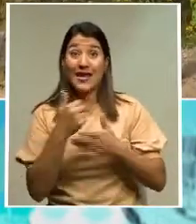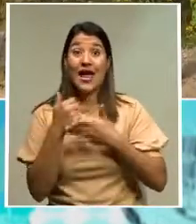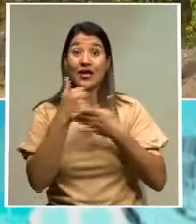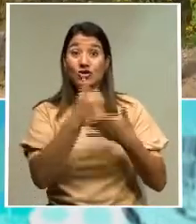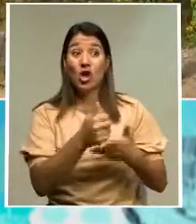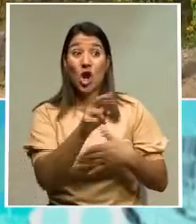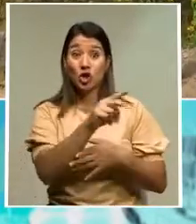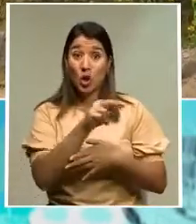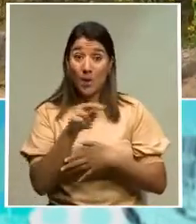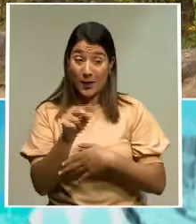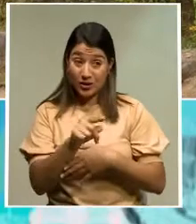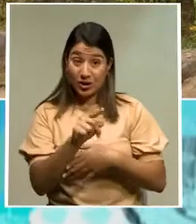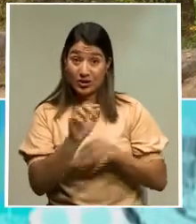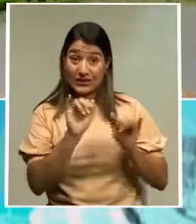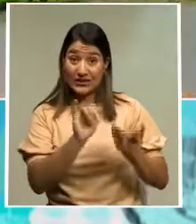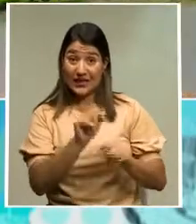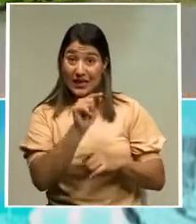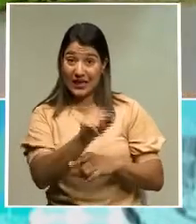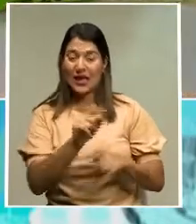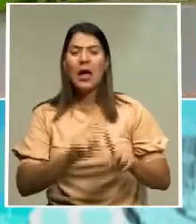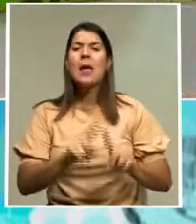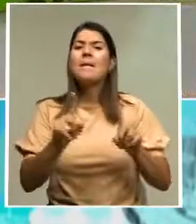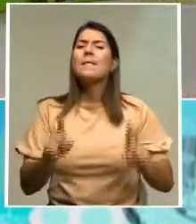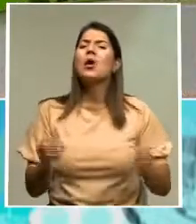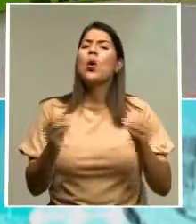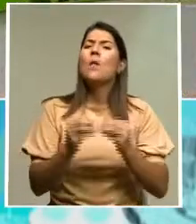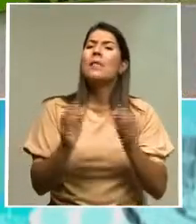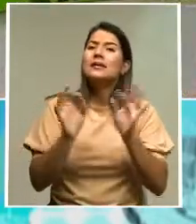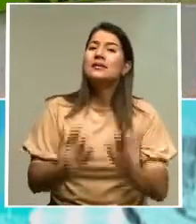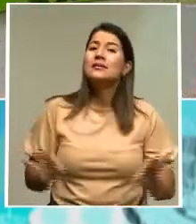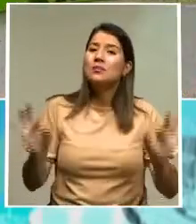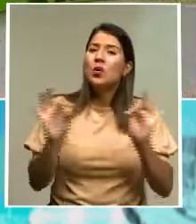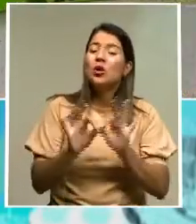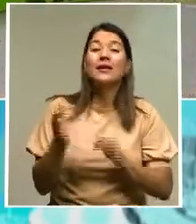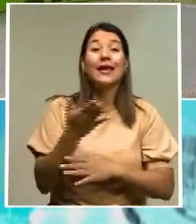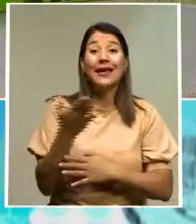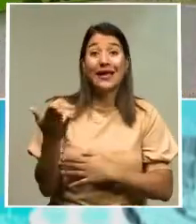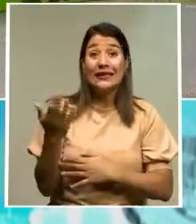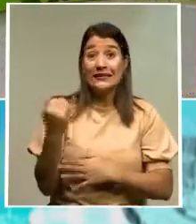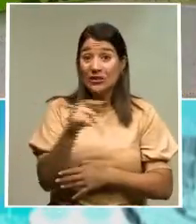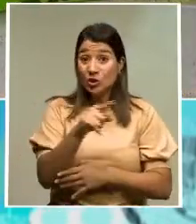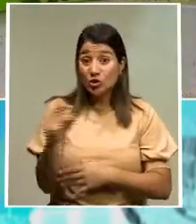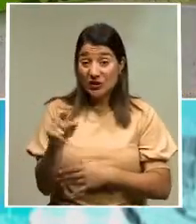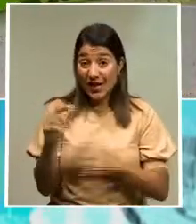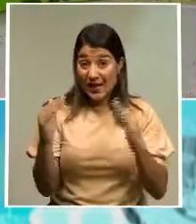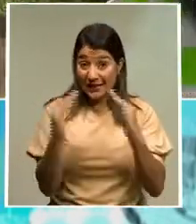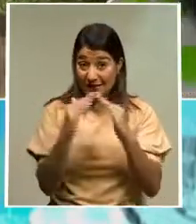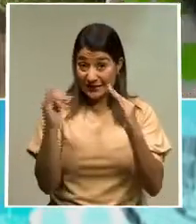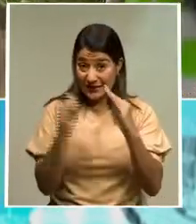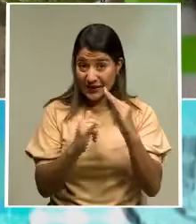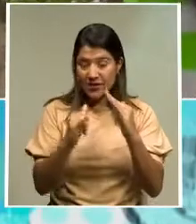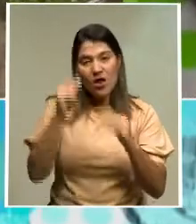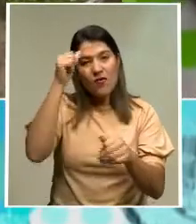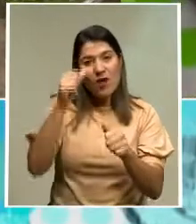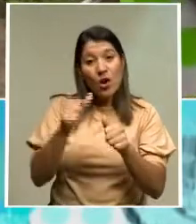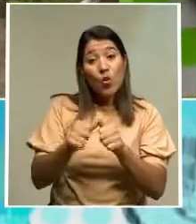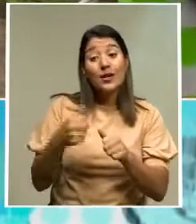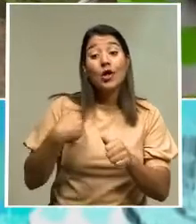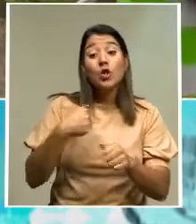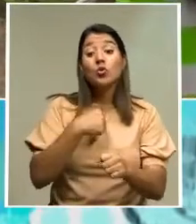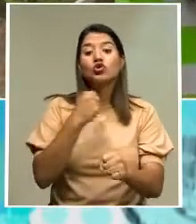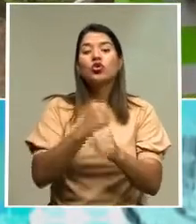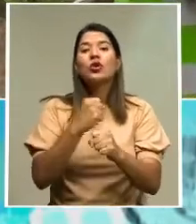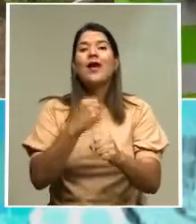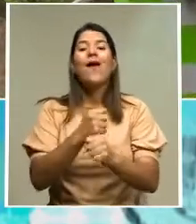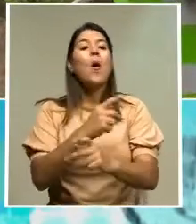encuentran en el lugar, pero lo más importante es que todas las personas que están en casa entiendan que esto tiene que ser preventivo, que nosotros